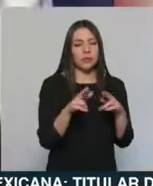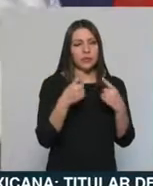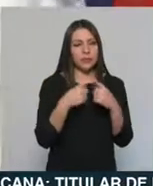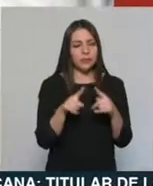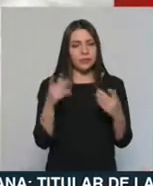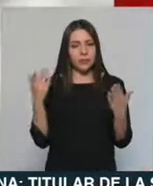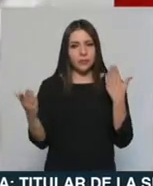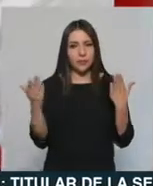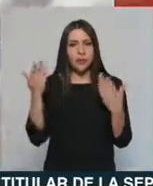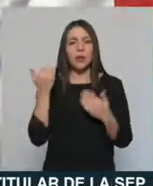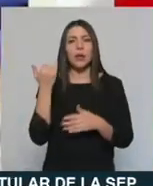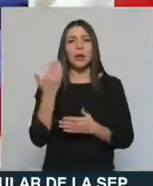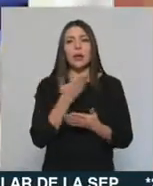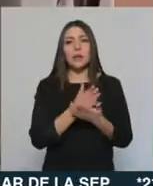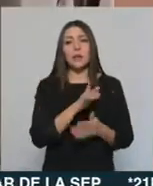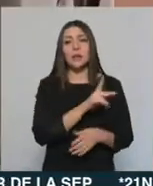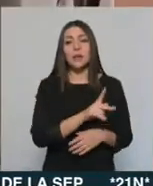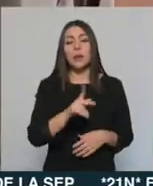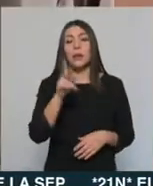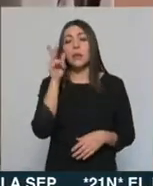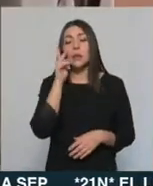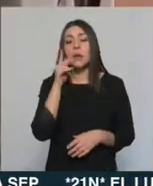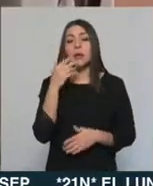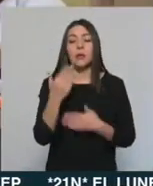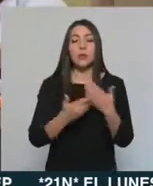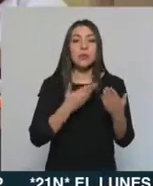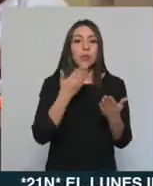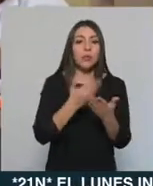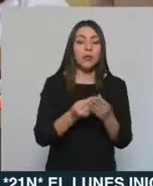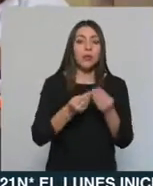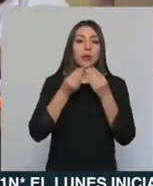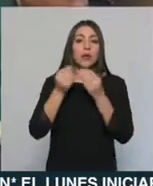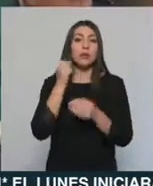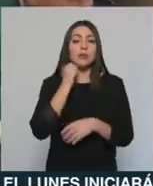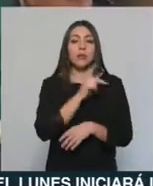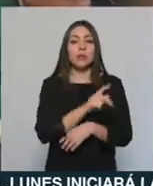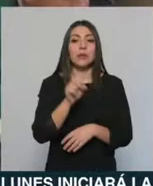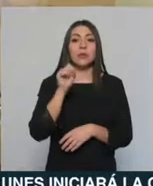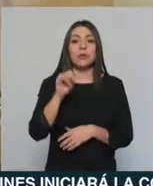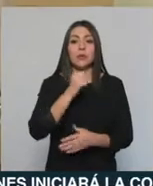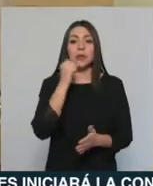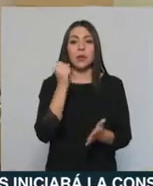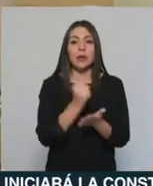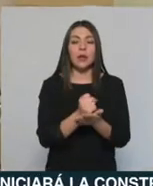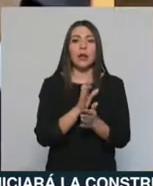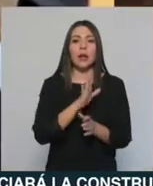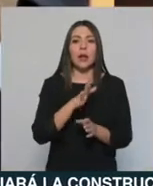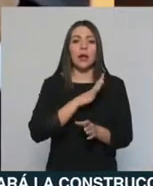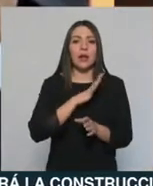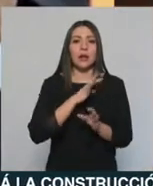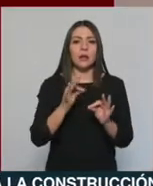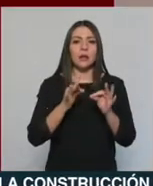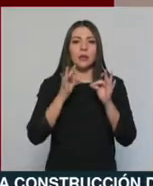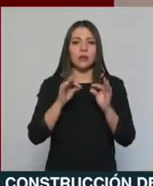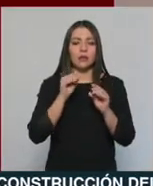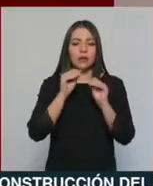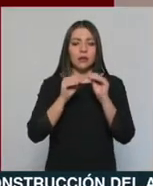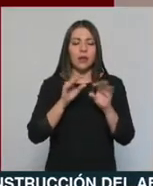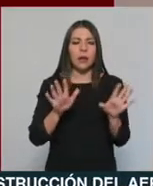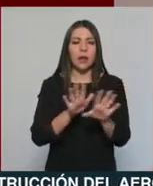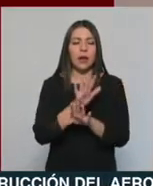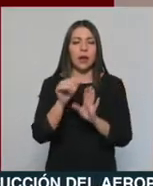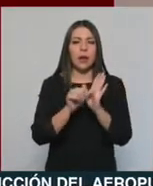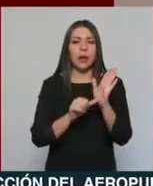si la aprueba el Senado y luego más de 16 legislaturas locales, tendremos una nueva estructura jurídica en el artículo